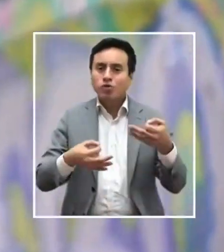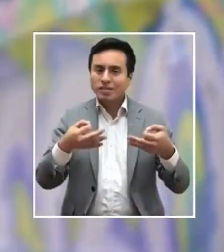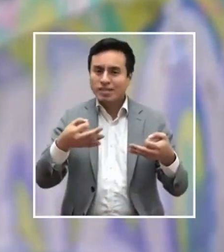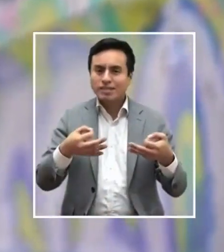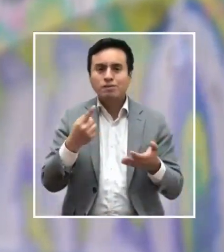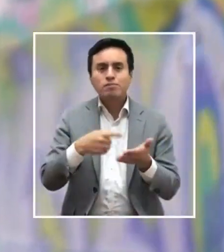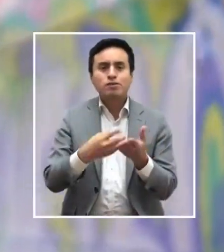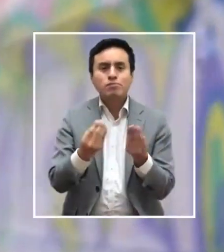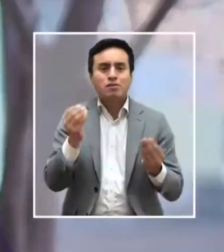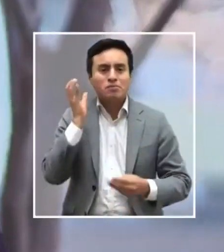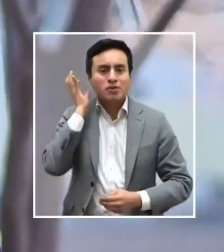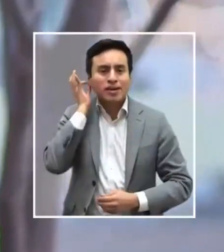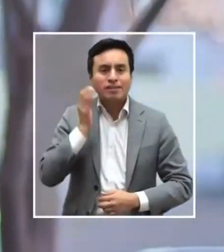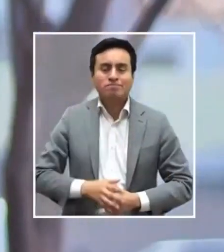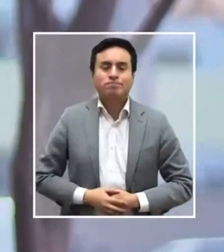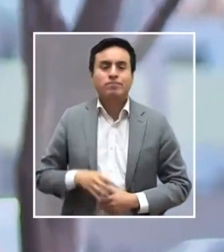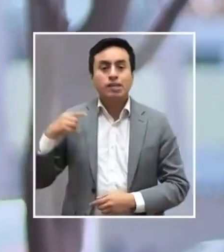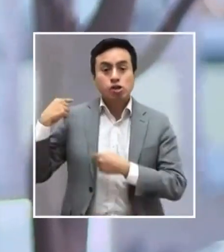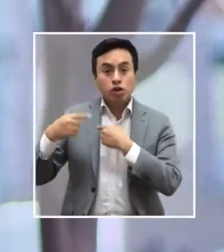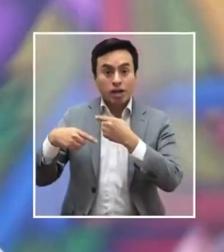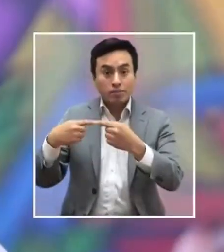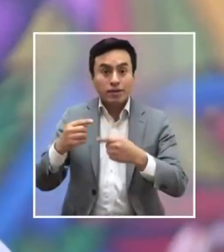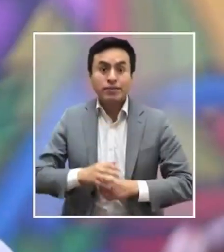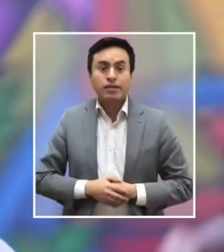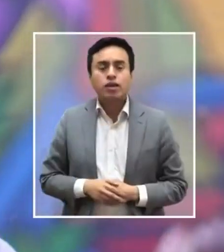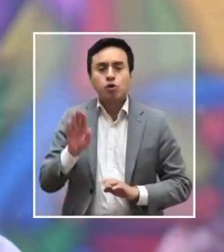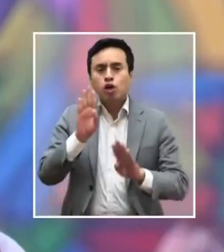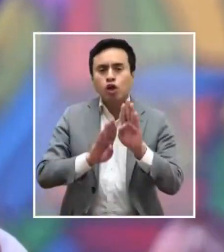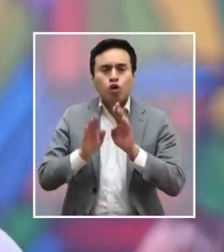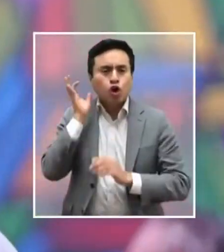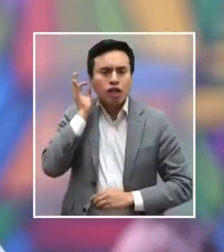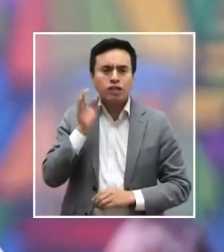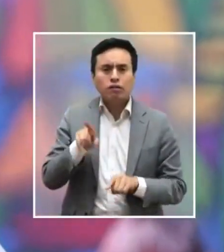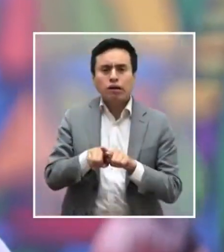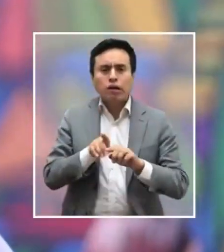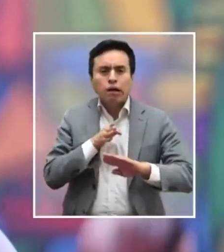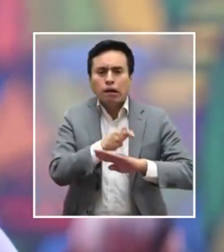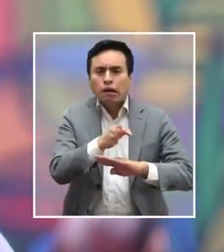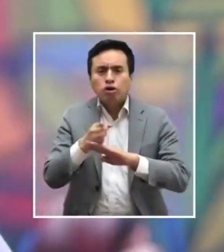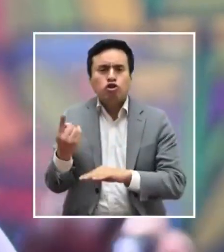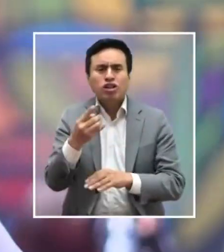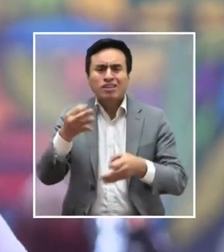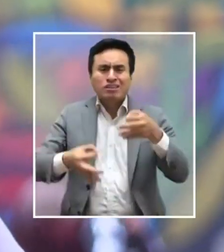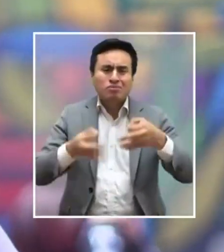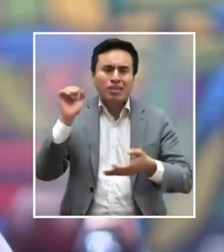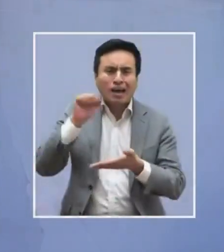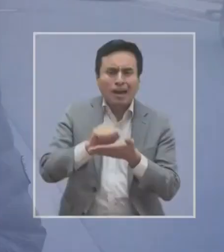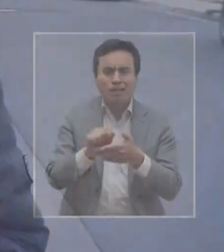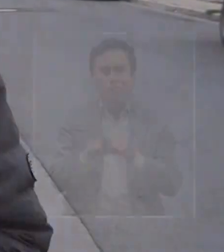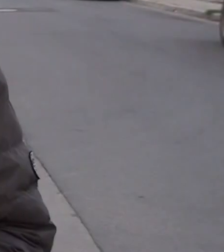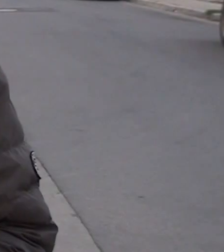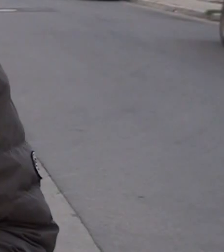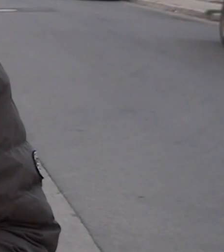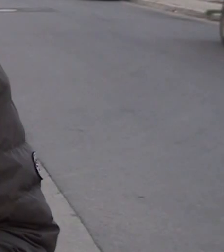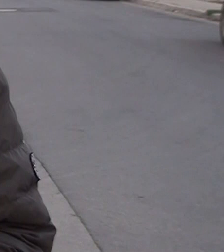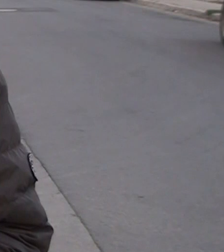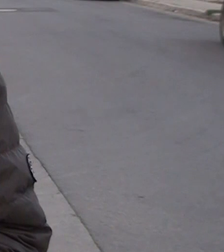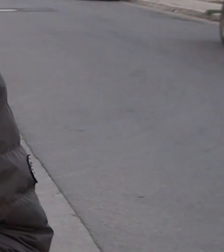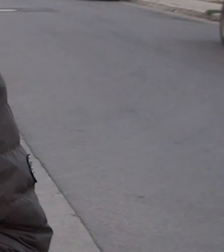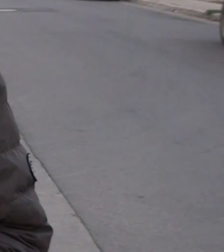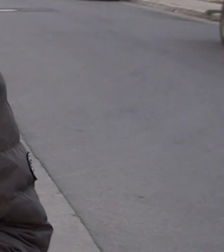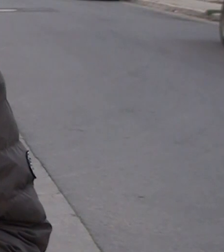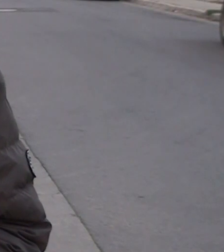de las autoridades era a seguir formalizando este tipo de situaciones para no vulnerar más a las y los menores de nuestro país. Es la